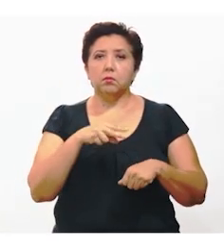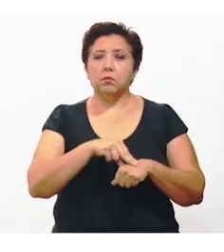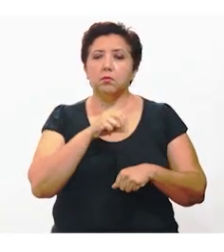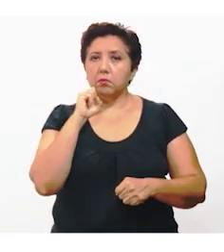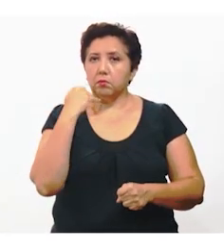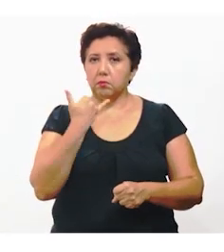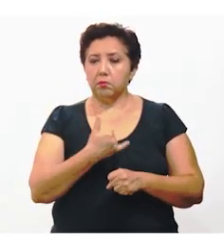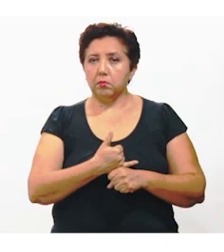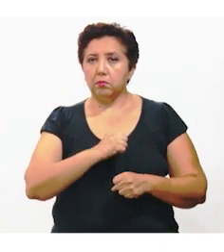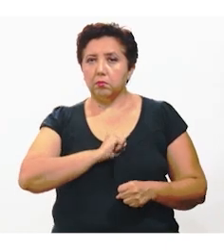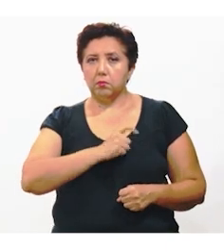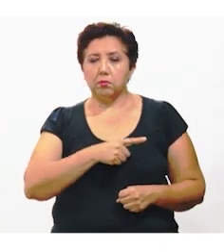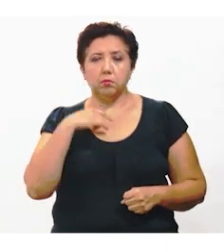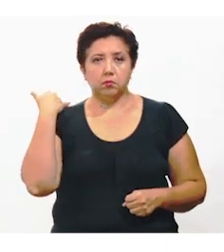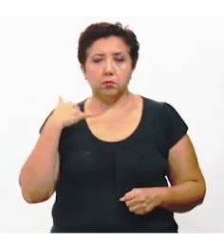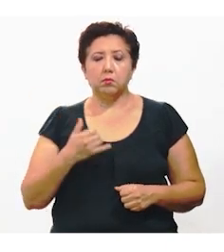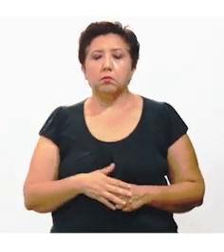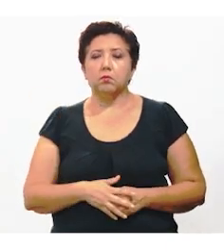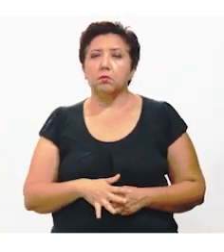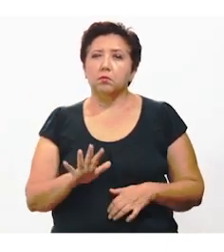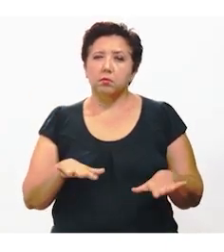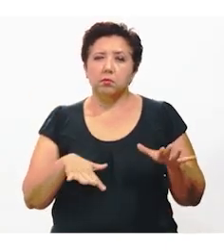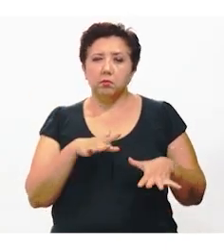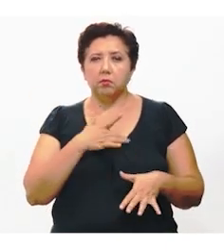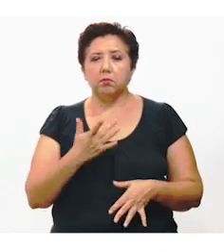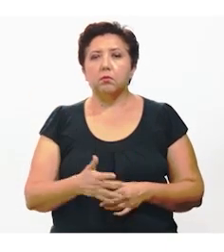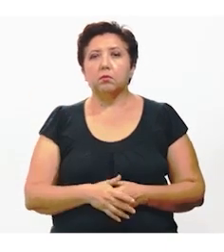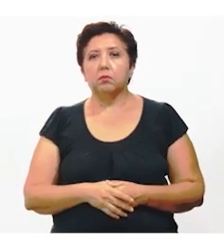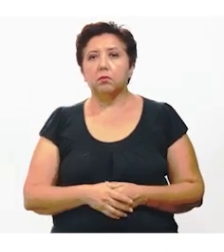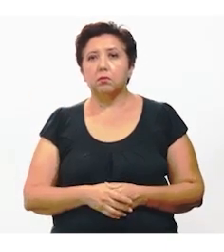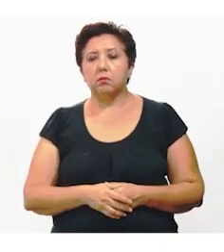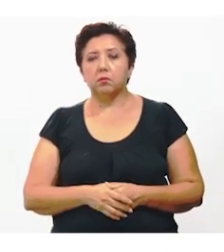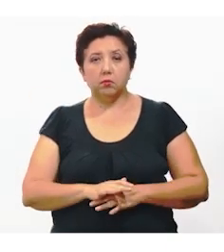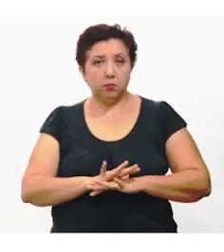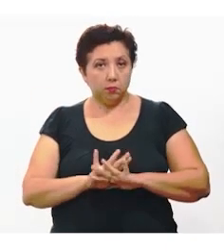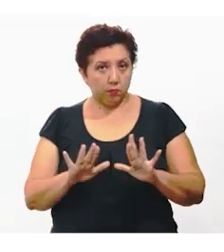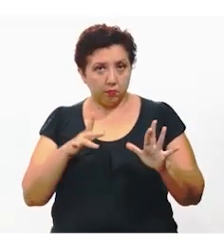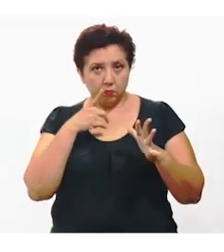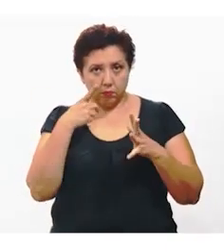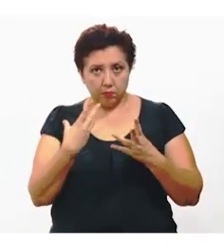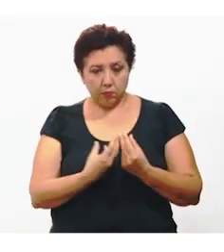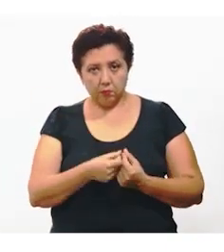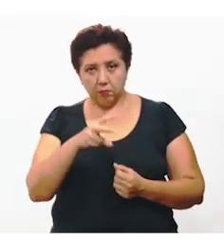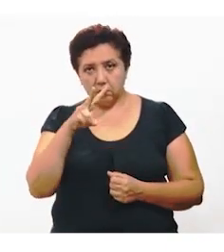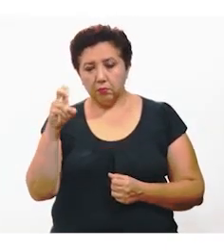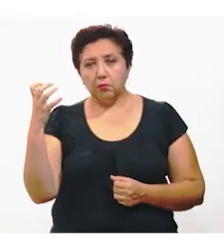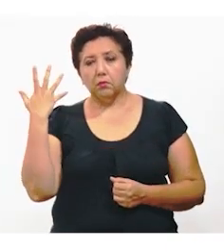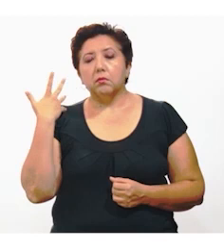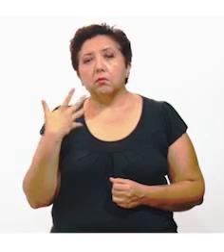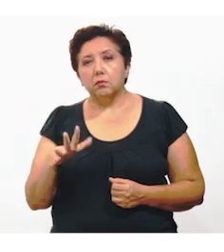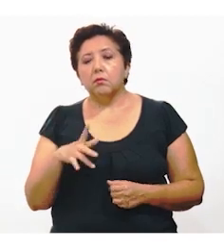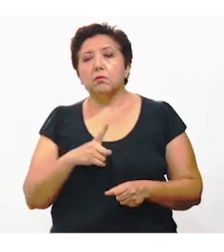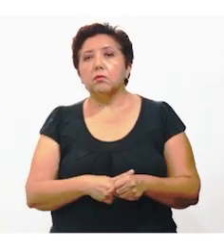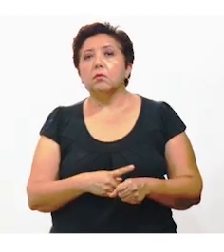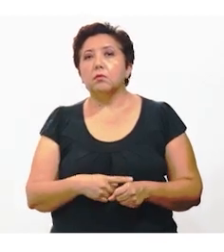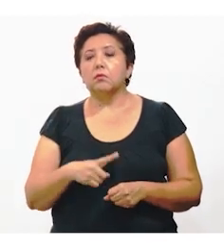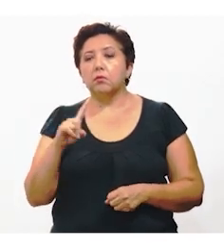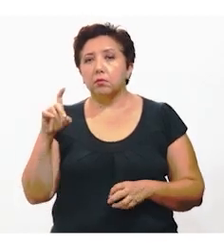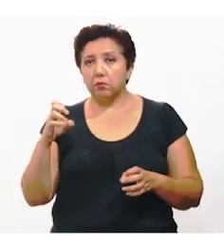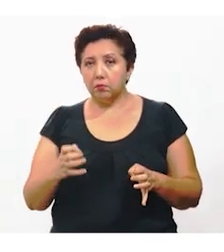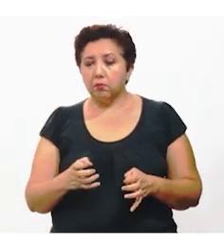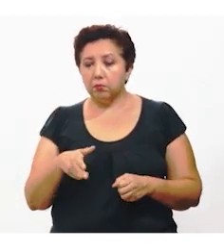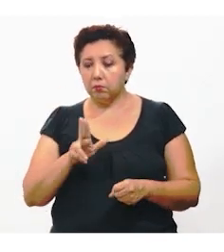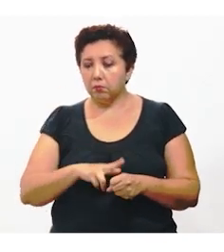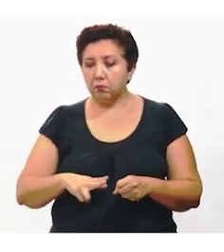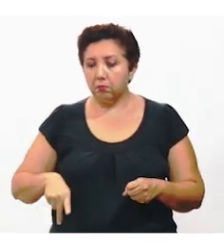por personal médico de la Secretaría de Salud. Presentan síntomas leves. Como ya mencionamos, 210 de los casos positivos están